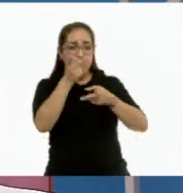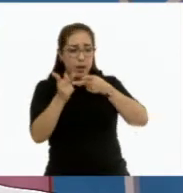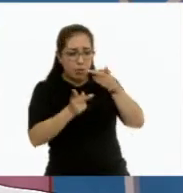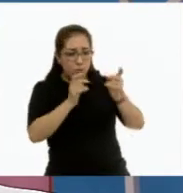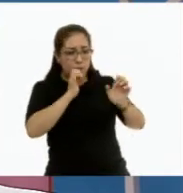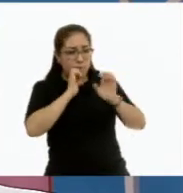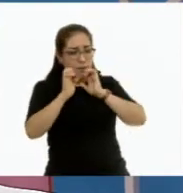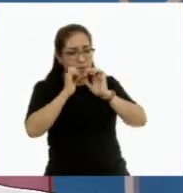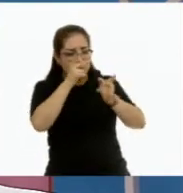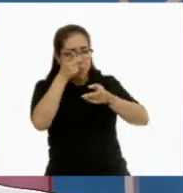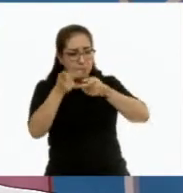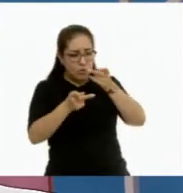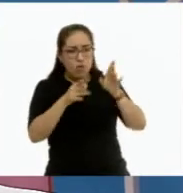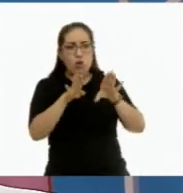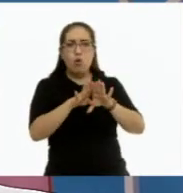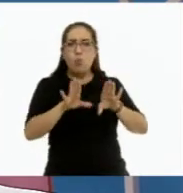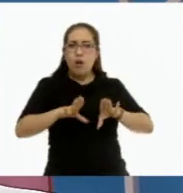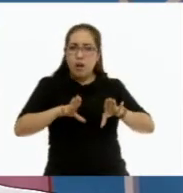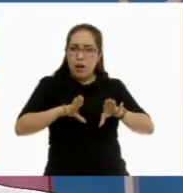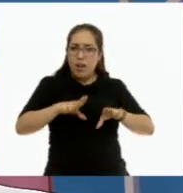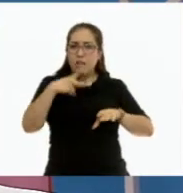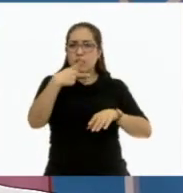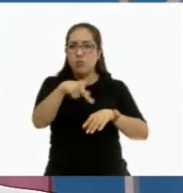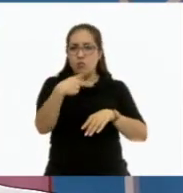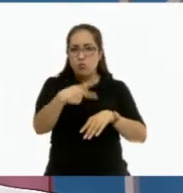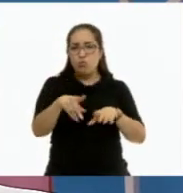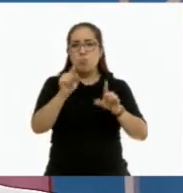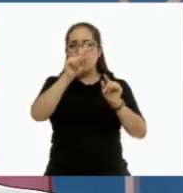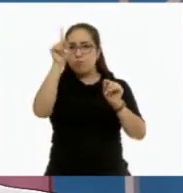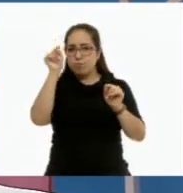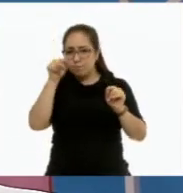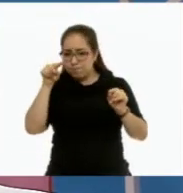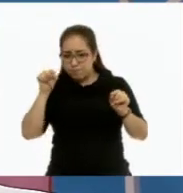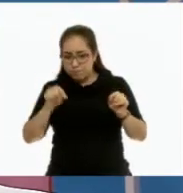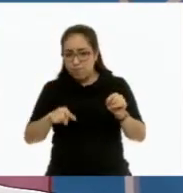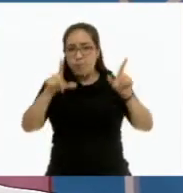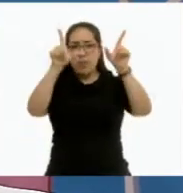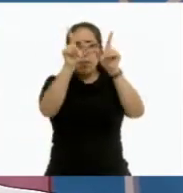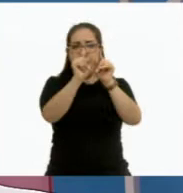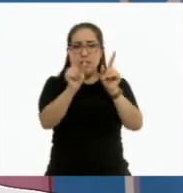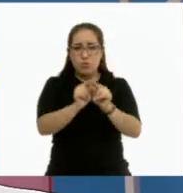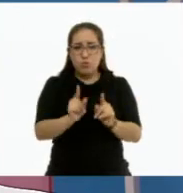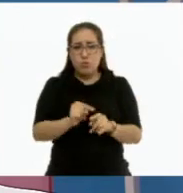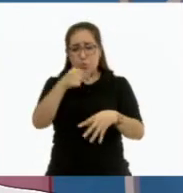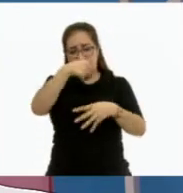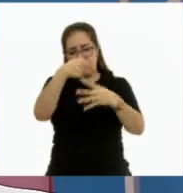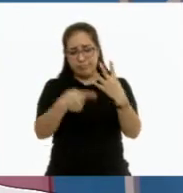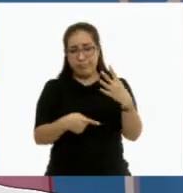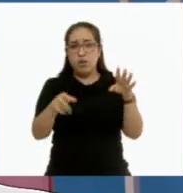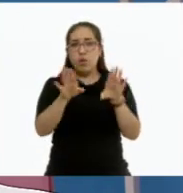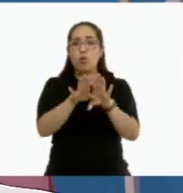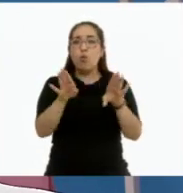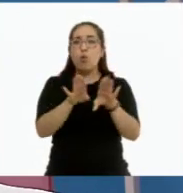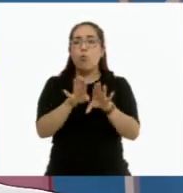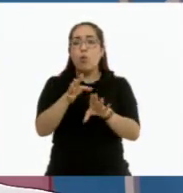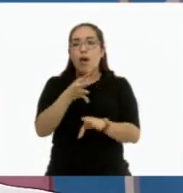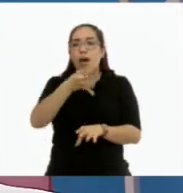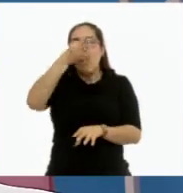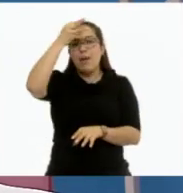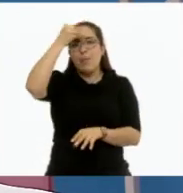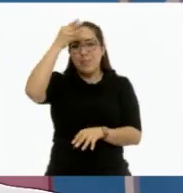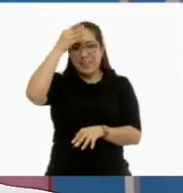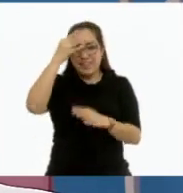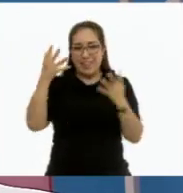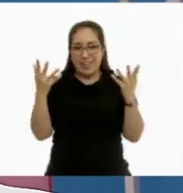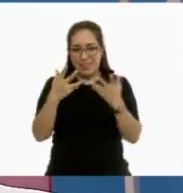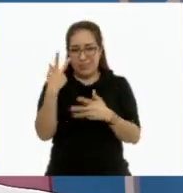cuadro sinóptico, del esquema y del resumen como organizadores y sintetizadores de información. Esto